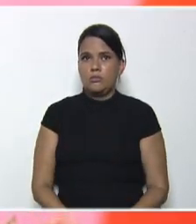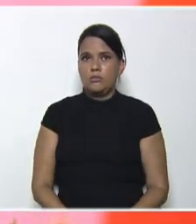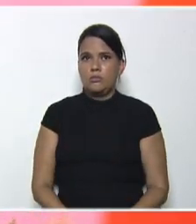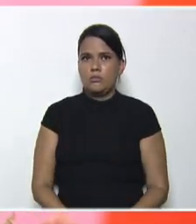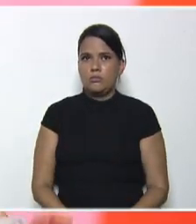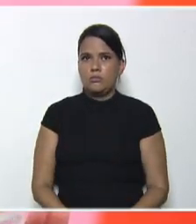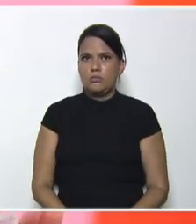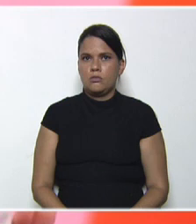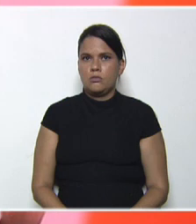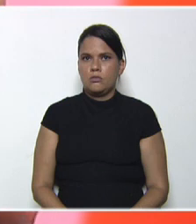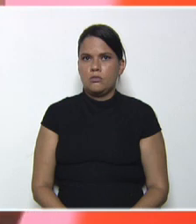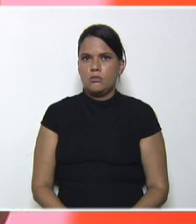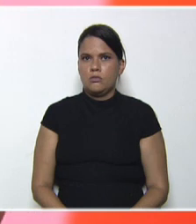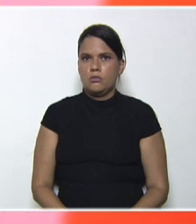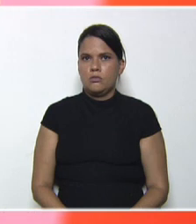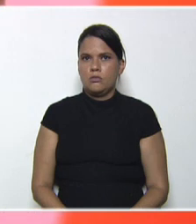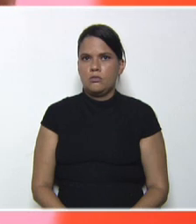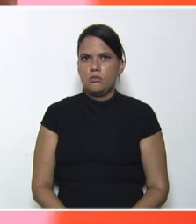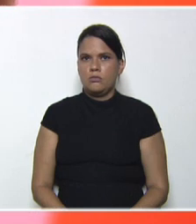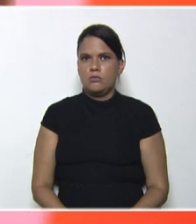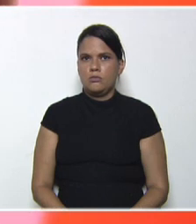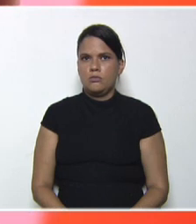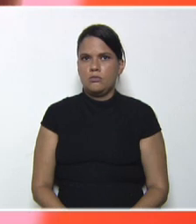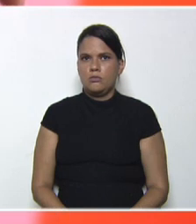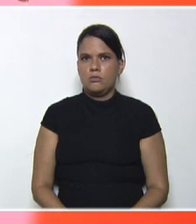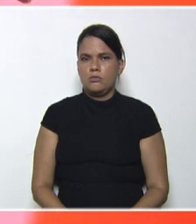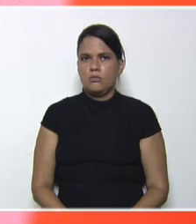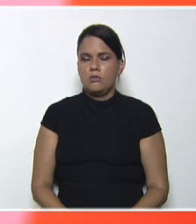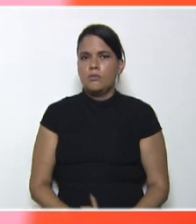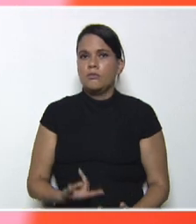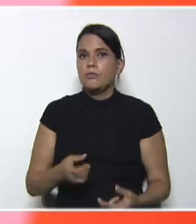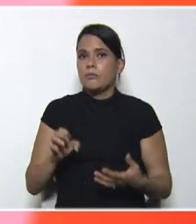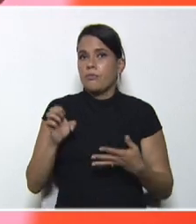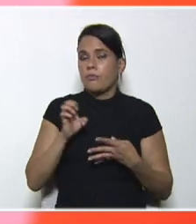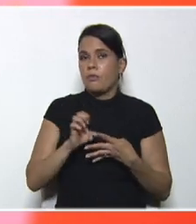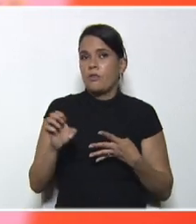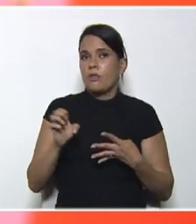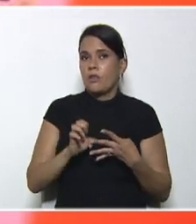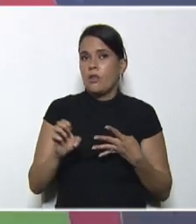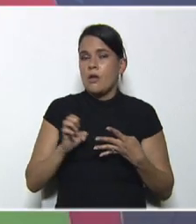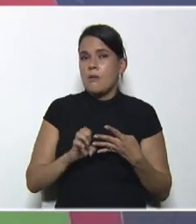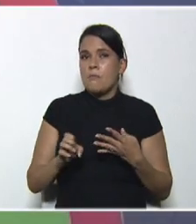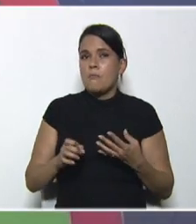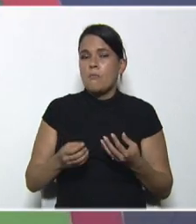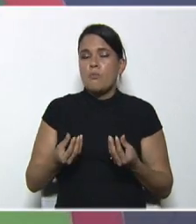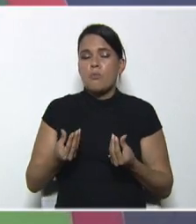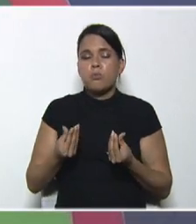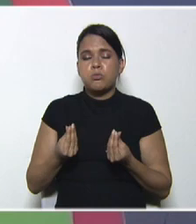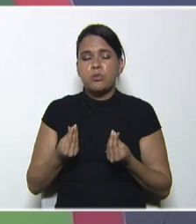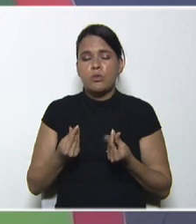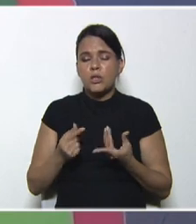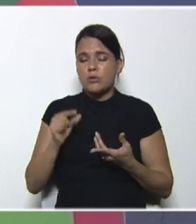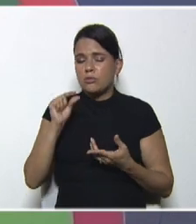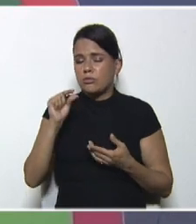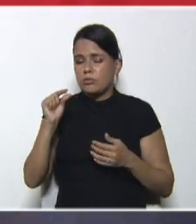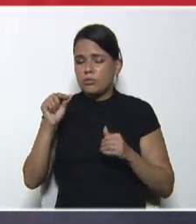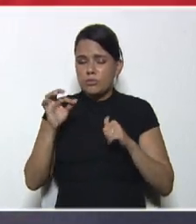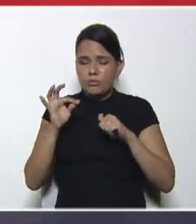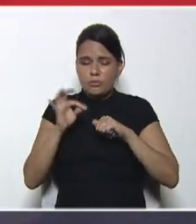una hoja seca. Está compuesta por millones de partículas